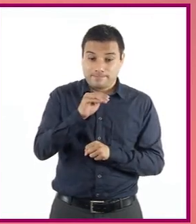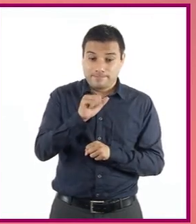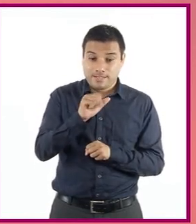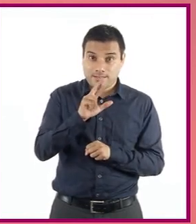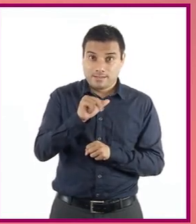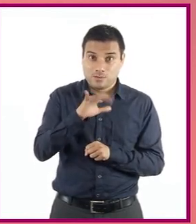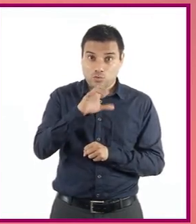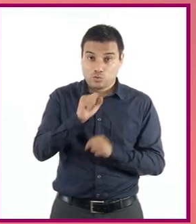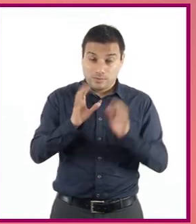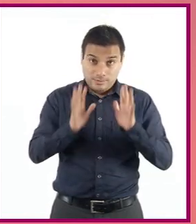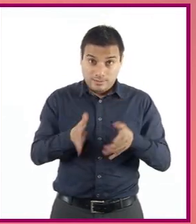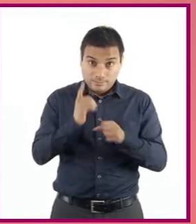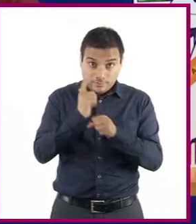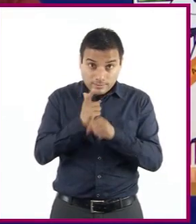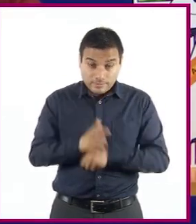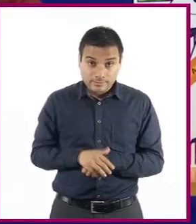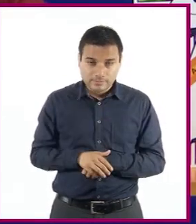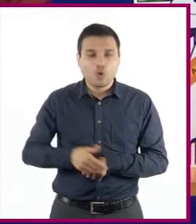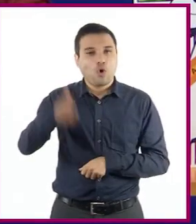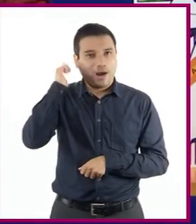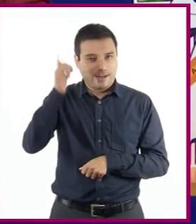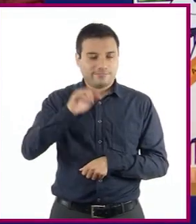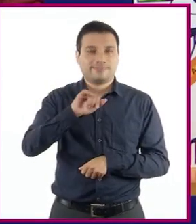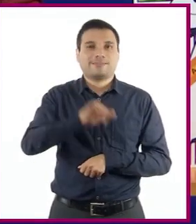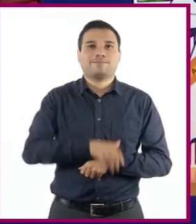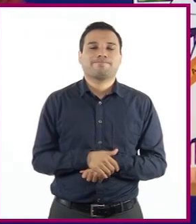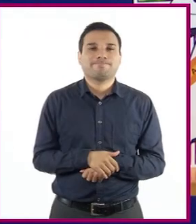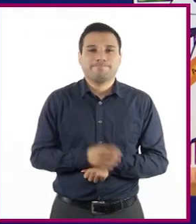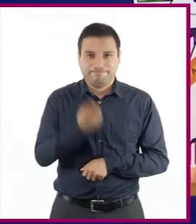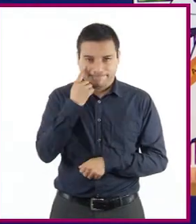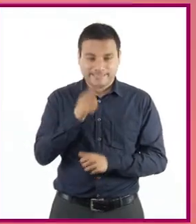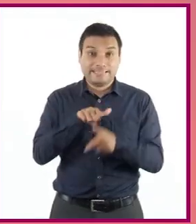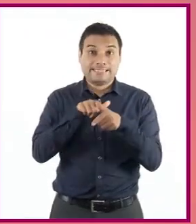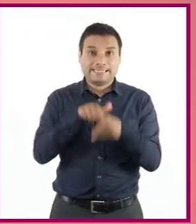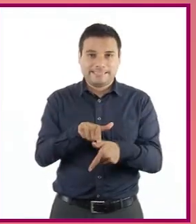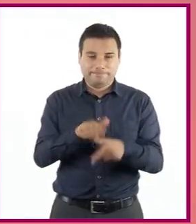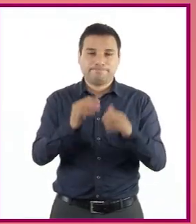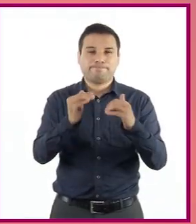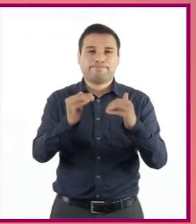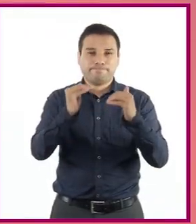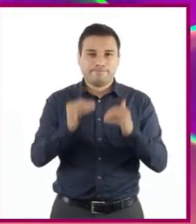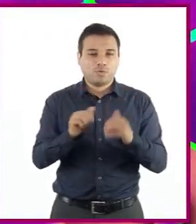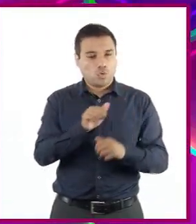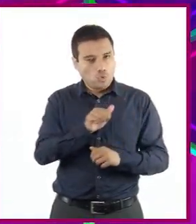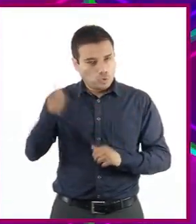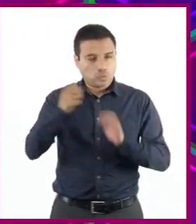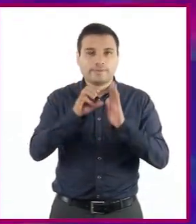carta? Espero que sí. Continuemos con uno más.